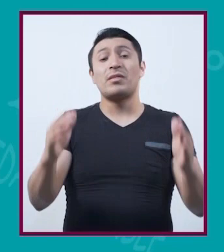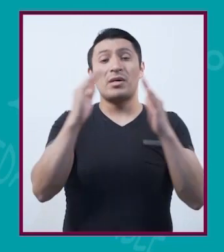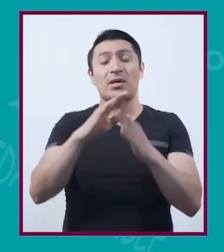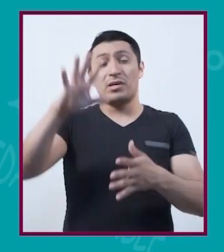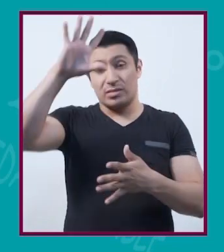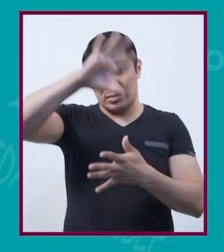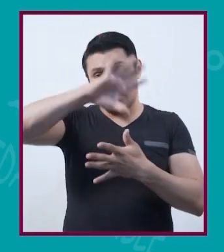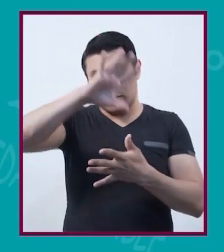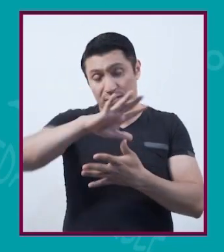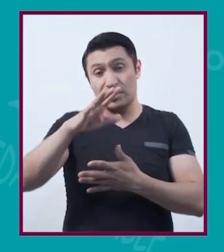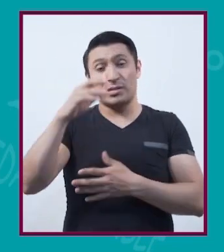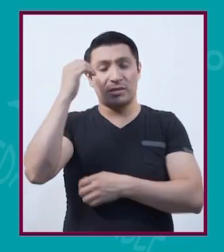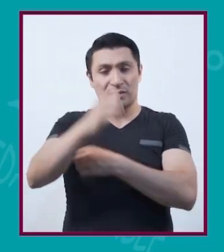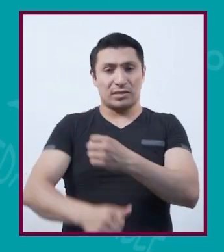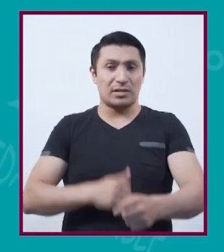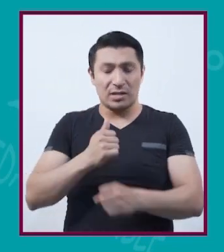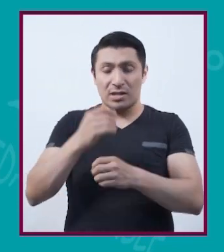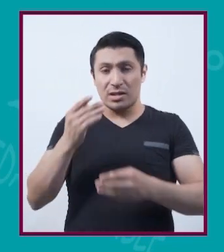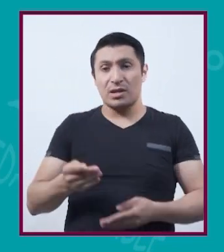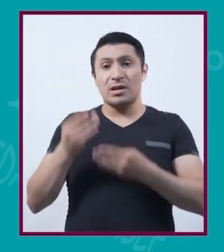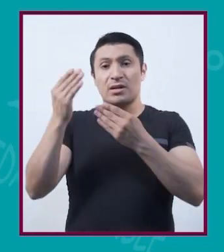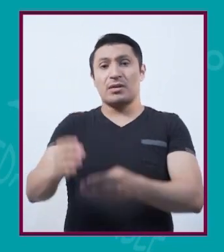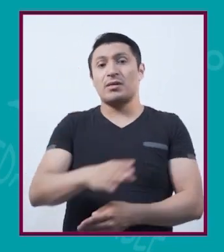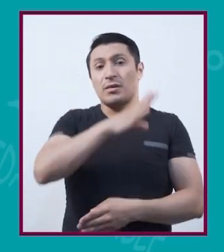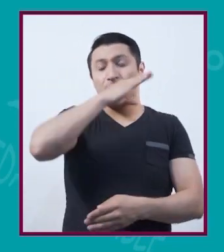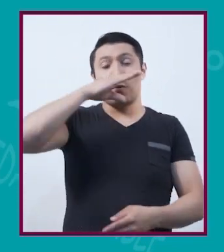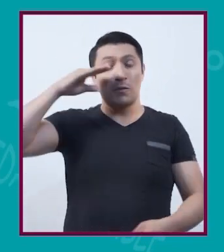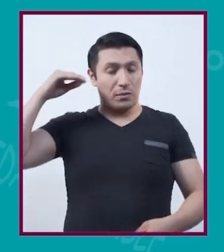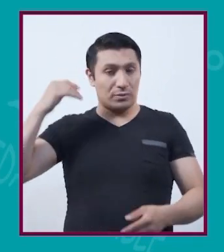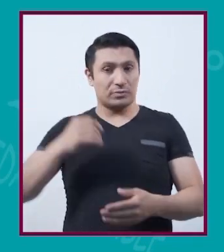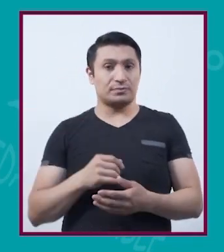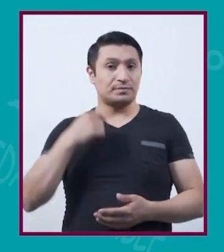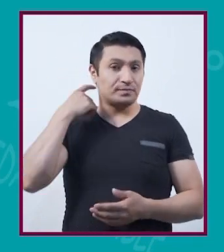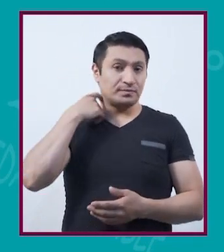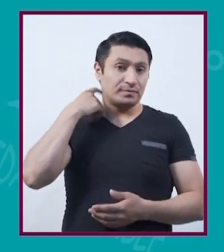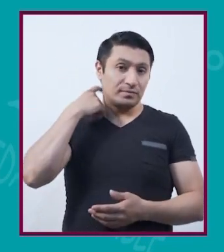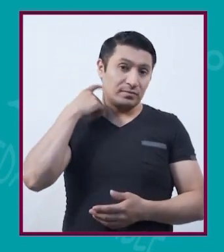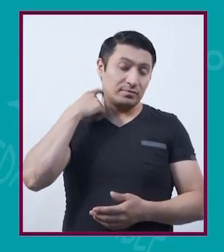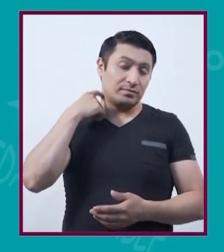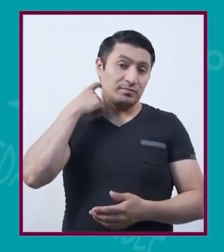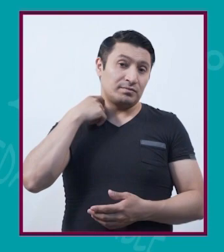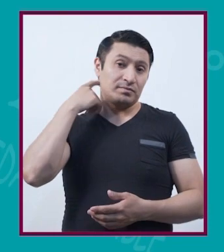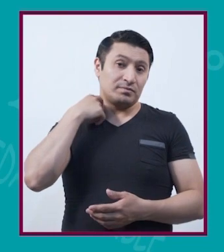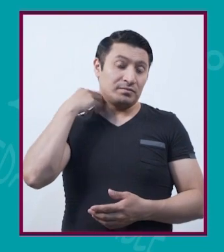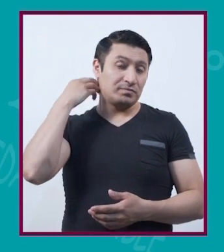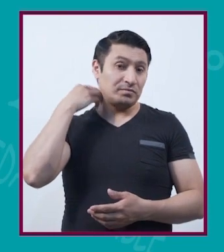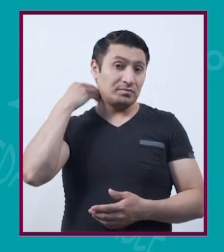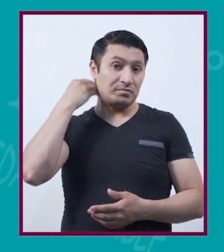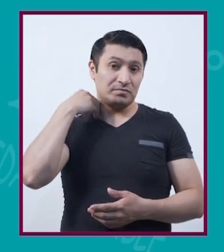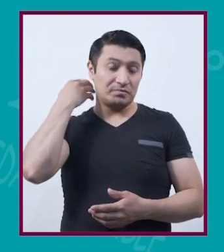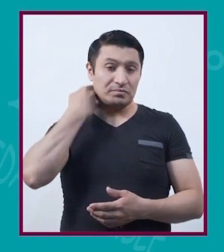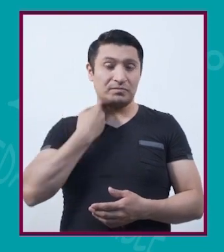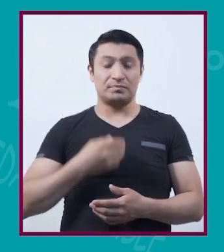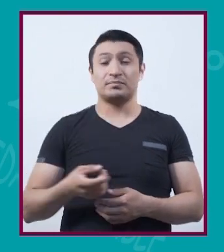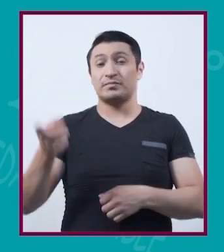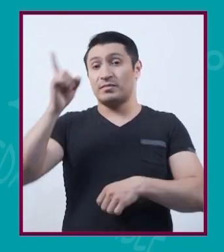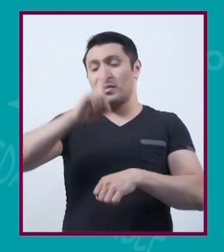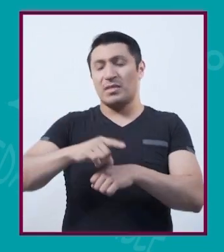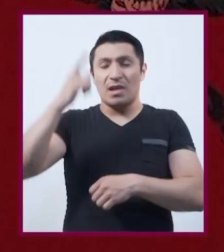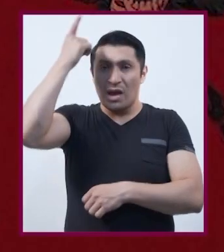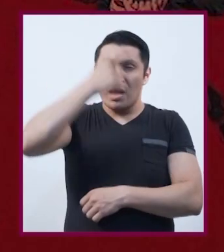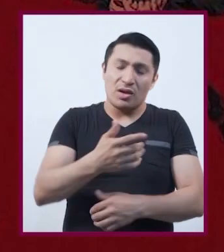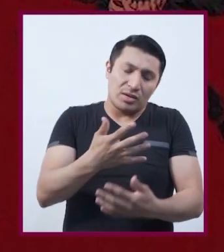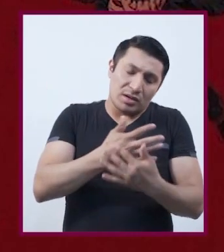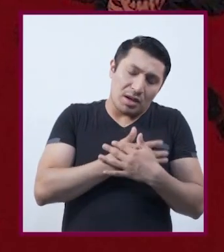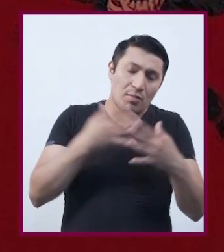Días y noches de amor y de guerra, con el que nuevamente obtuvo el Premio Casa de las Américas en 1978,